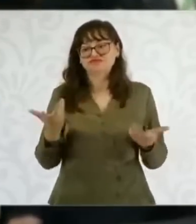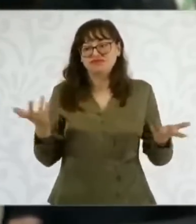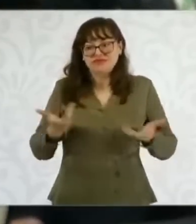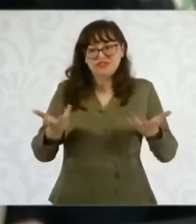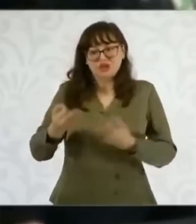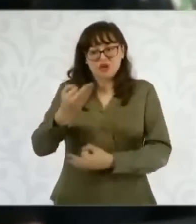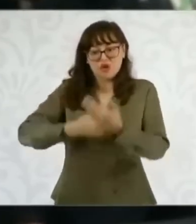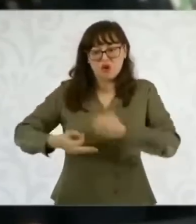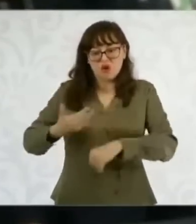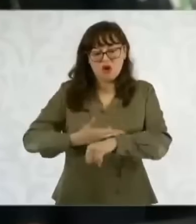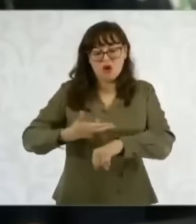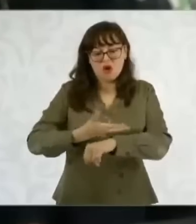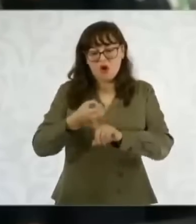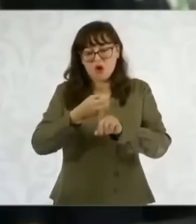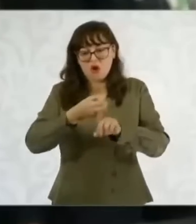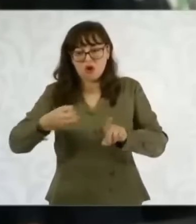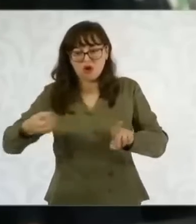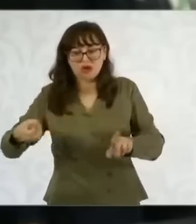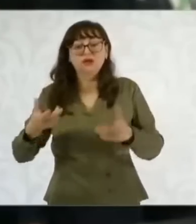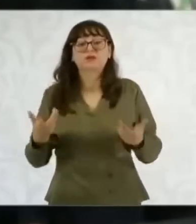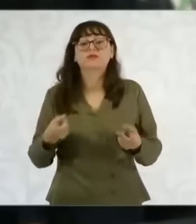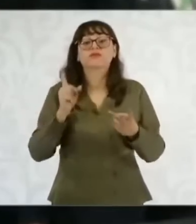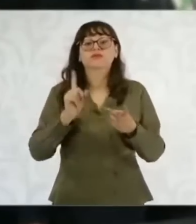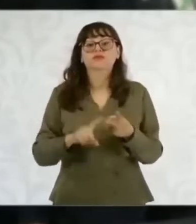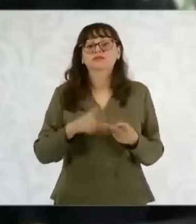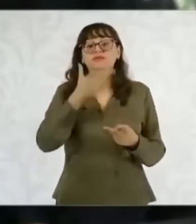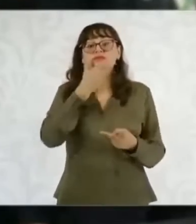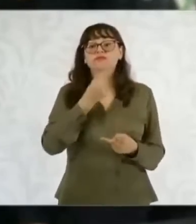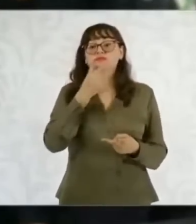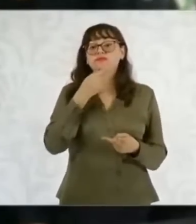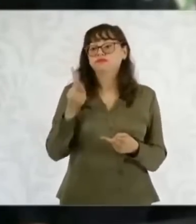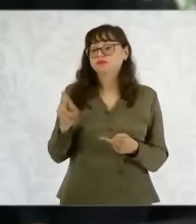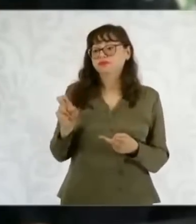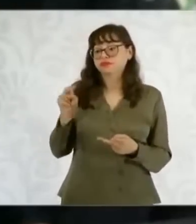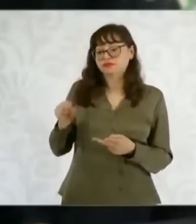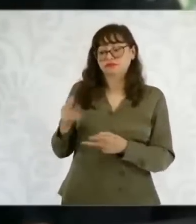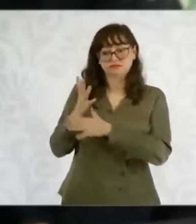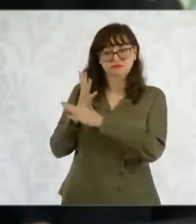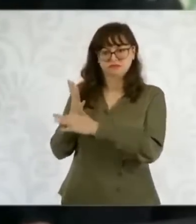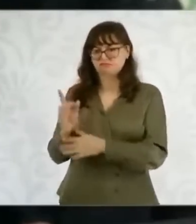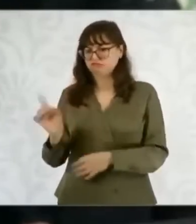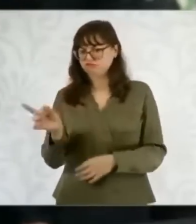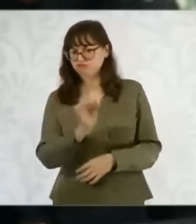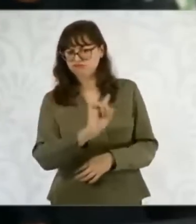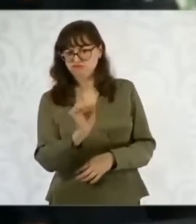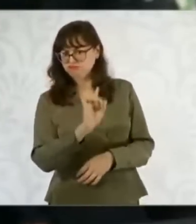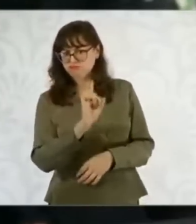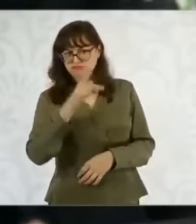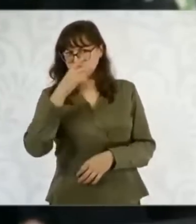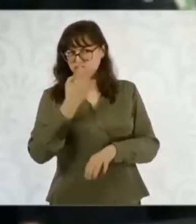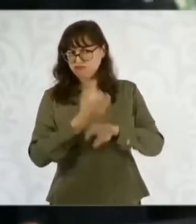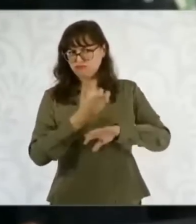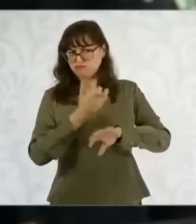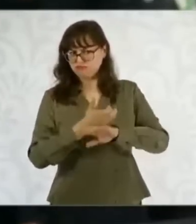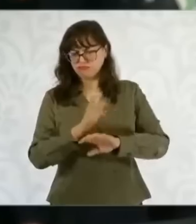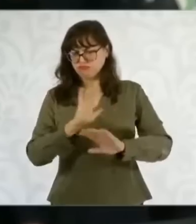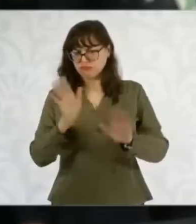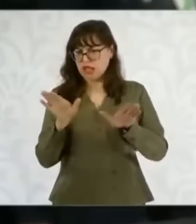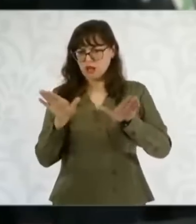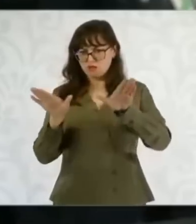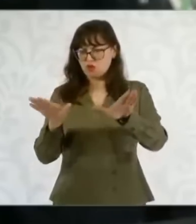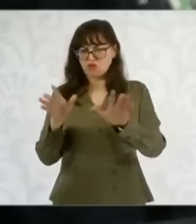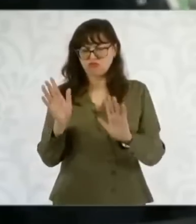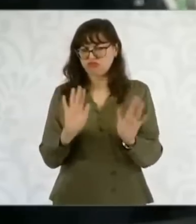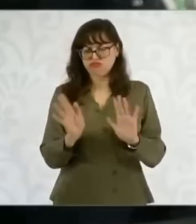Ya escuchábamos también al embajador Ken Salazar, que él aseguraba que pues el avión no era de ellos, que no habían intervenido. Sin embargo, de acuerdo con la investigación, pues